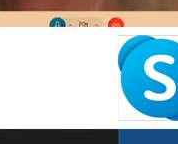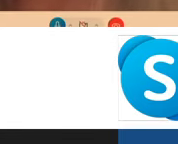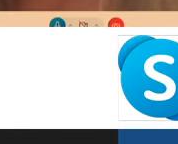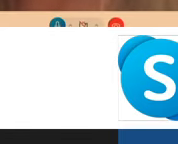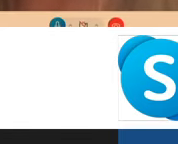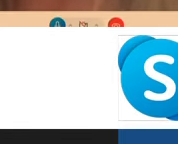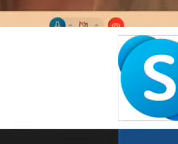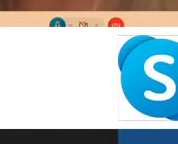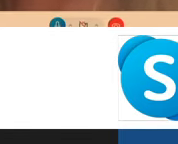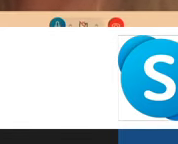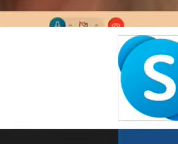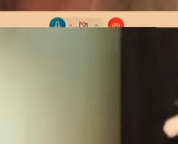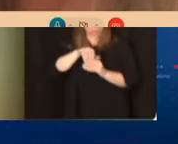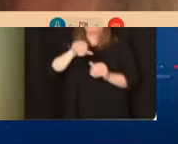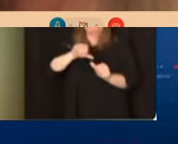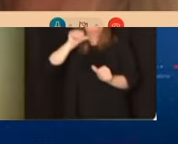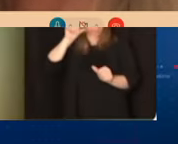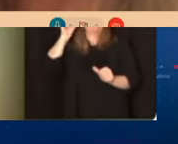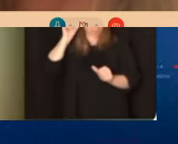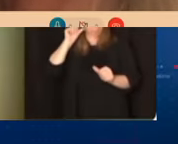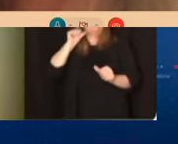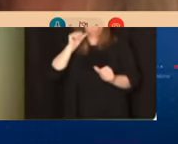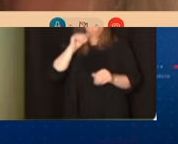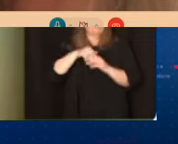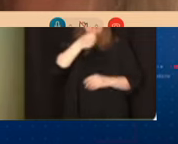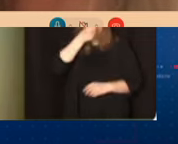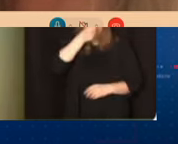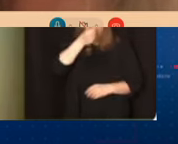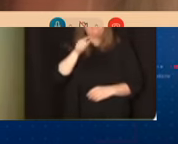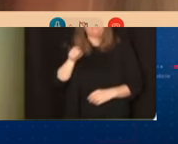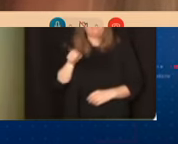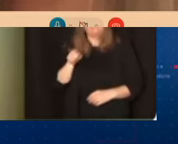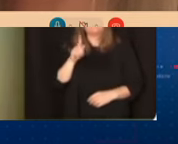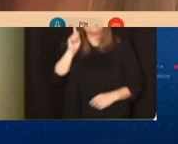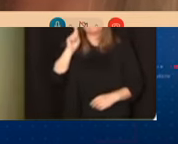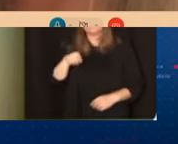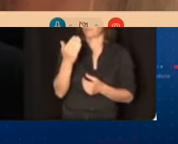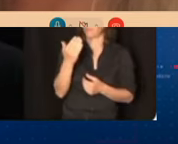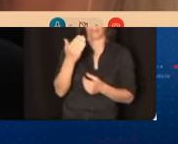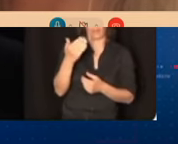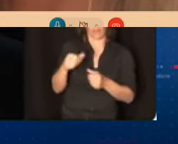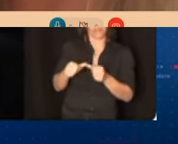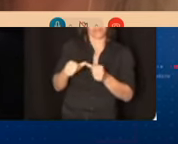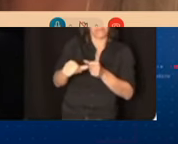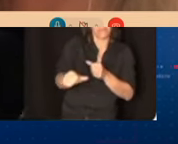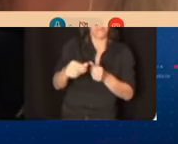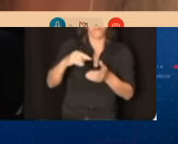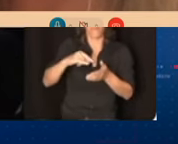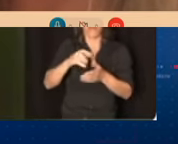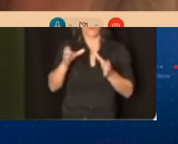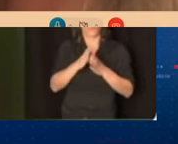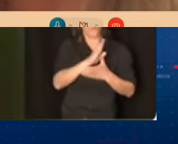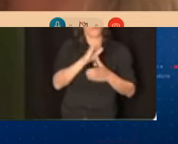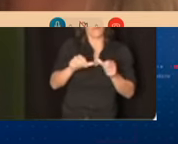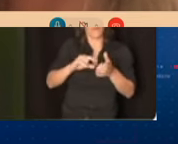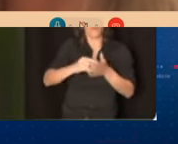son España. Efectivamente, las Canarias son España, más España que nunca. Señora Montero, como siempre,